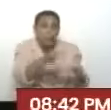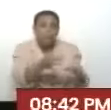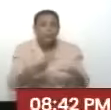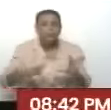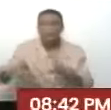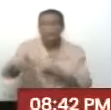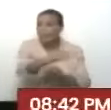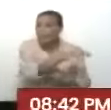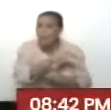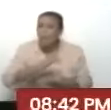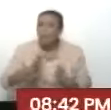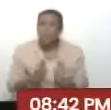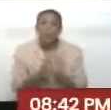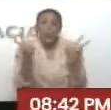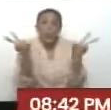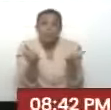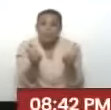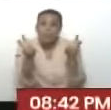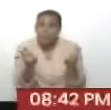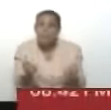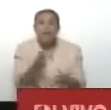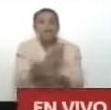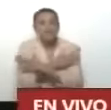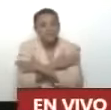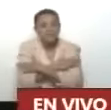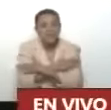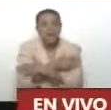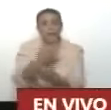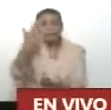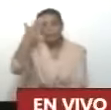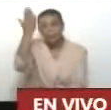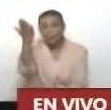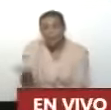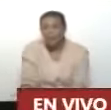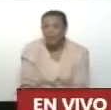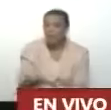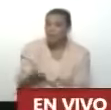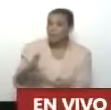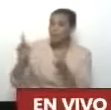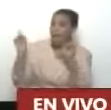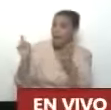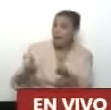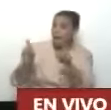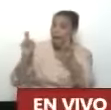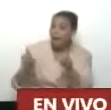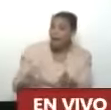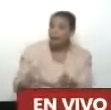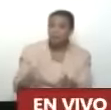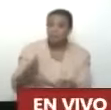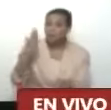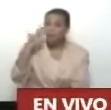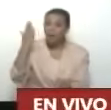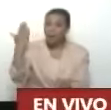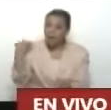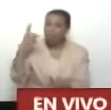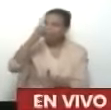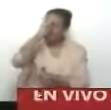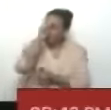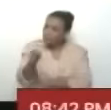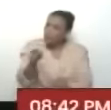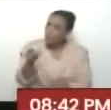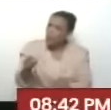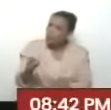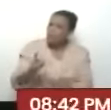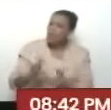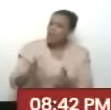los políticos. Claro. Y es un tema que hay que felicitarlo también a usted, presidente, por esa clase magistral, porque si hay algo que hay que reconocerle es que usted fue